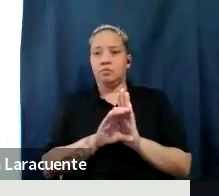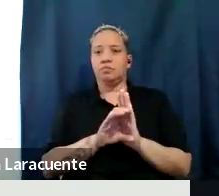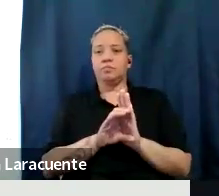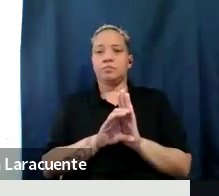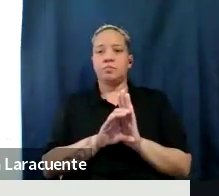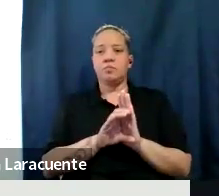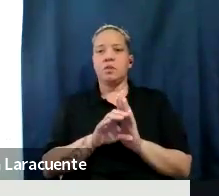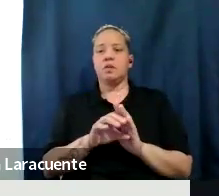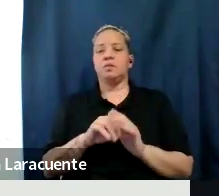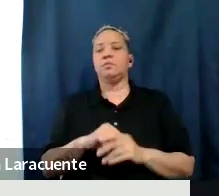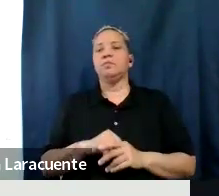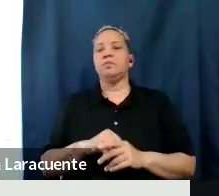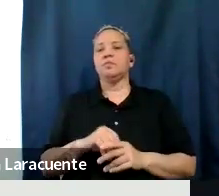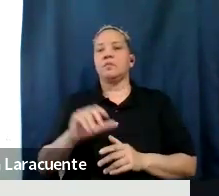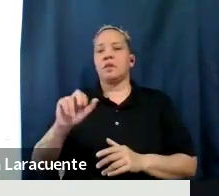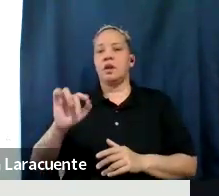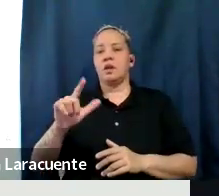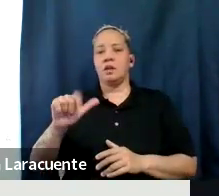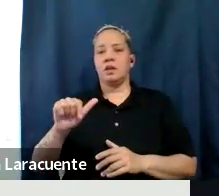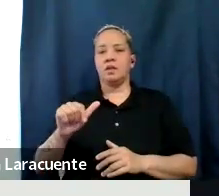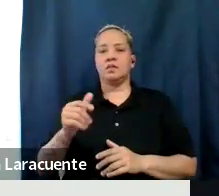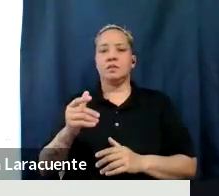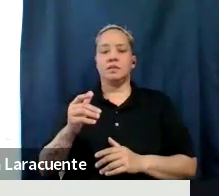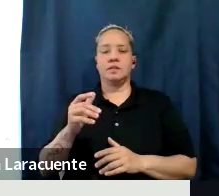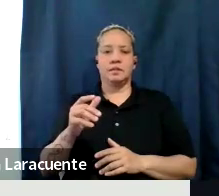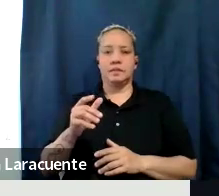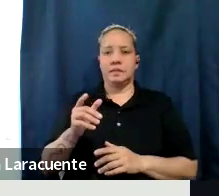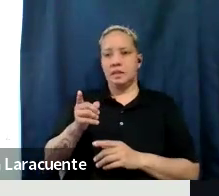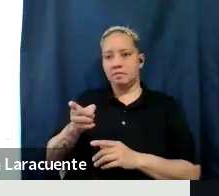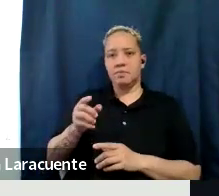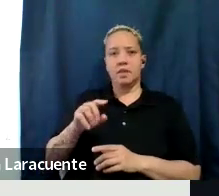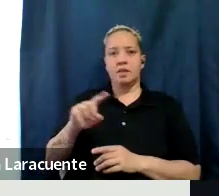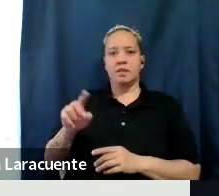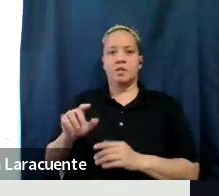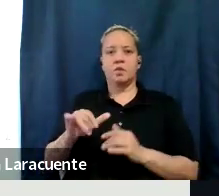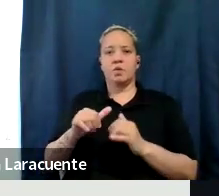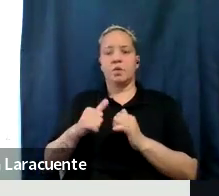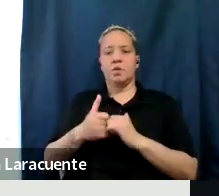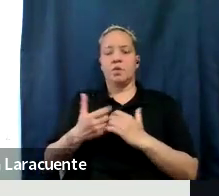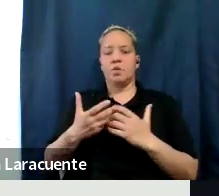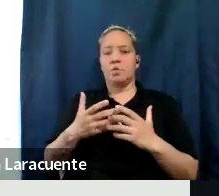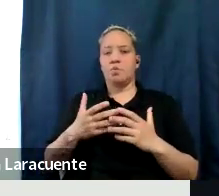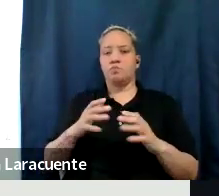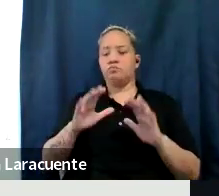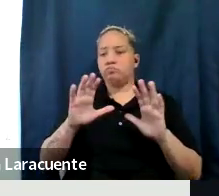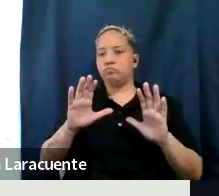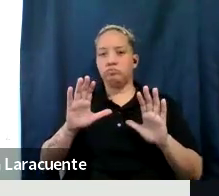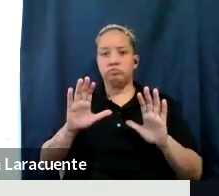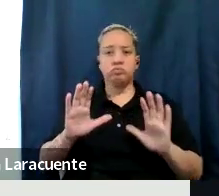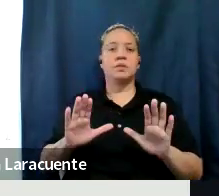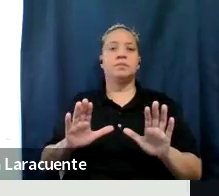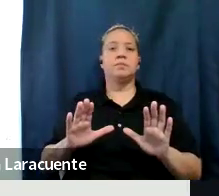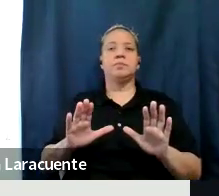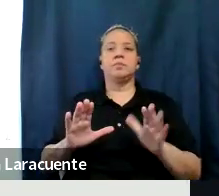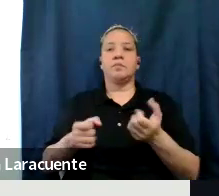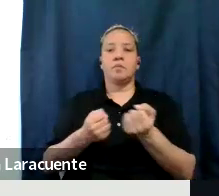Negrón Muñoz de Zenobia es como el de una magna mater, ¿verdad? Amparo de los